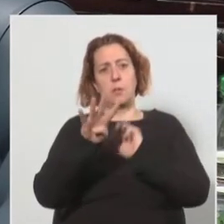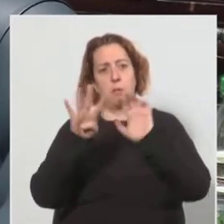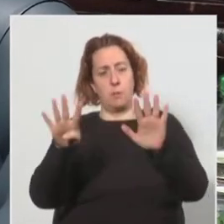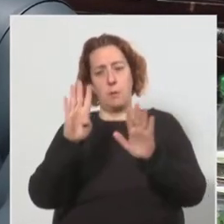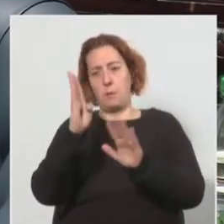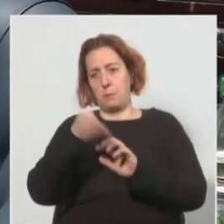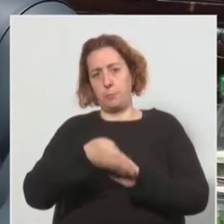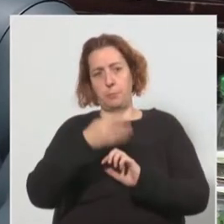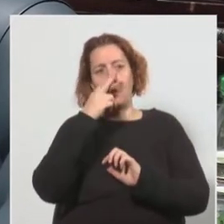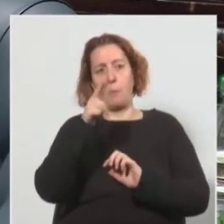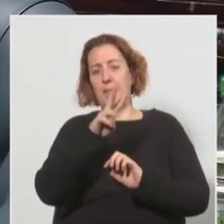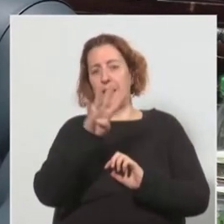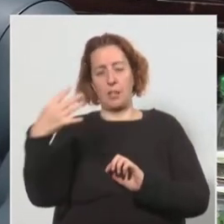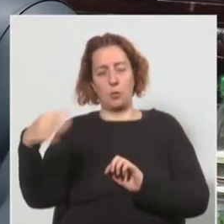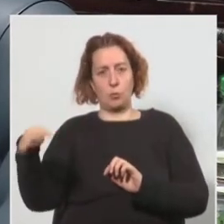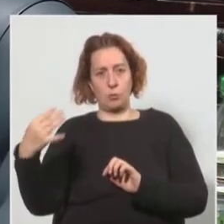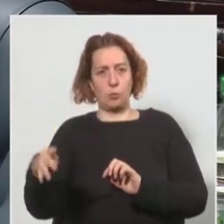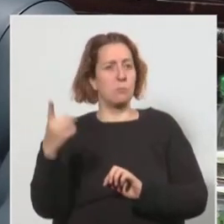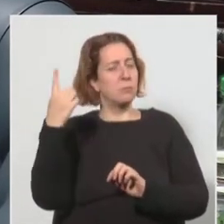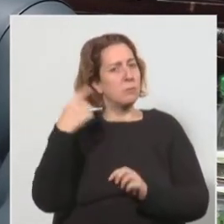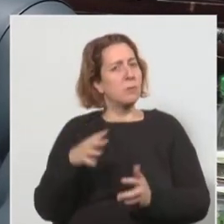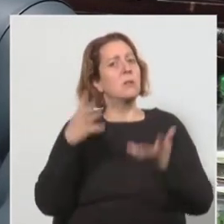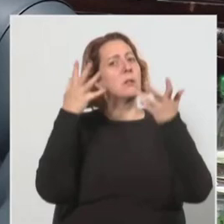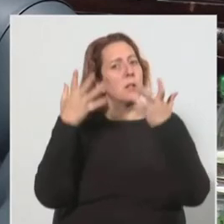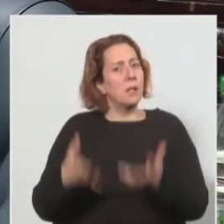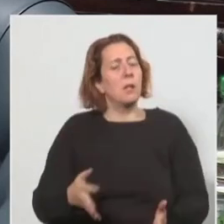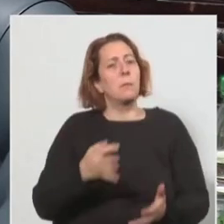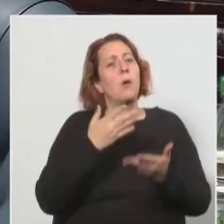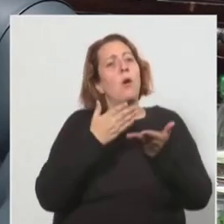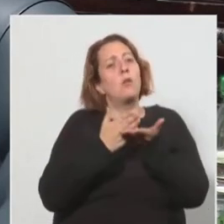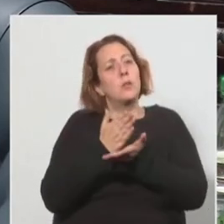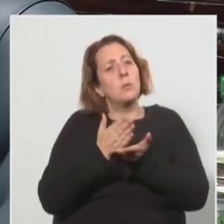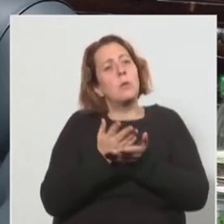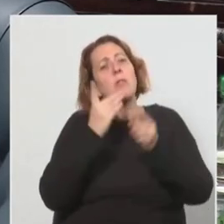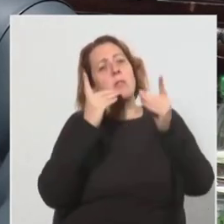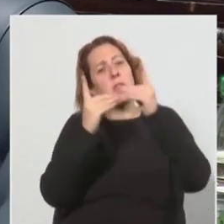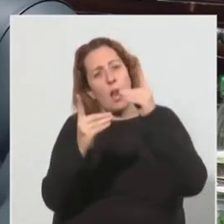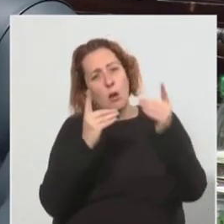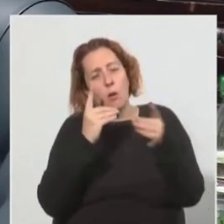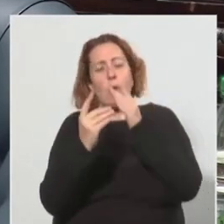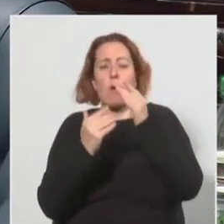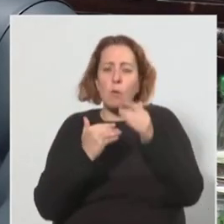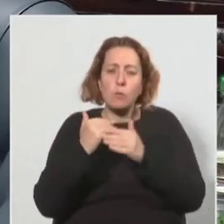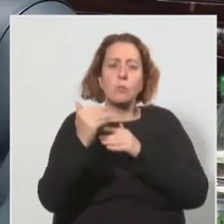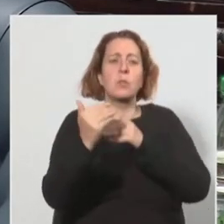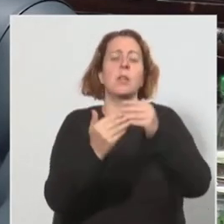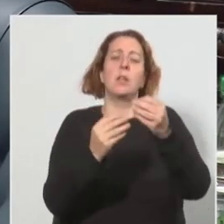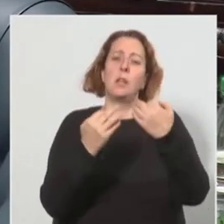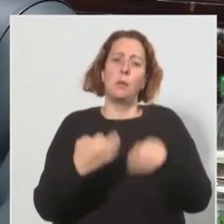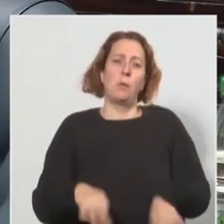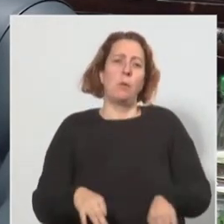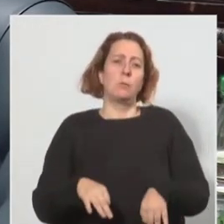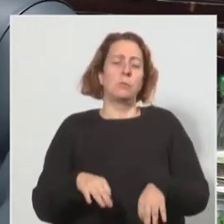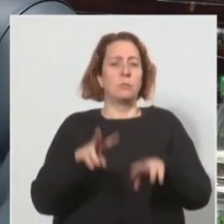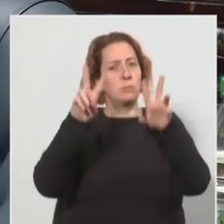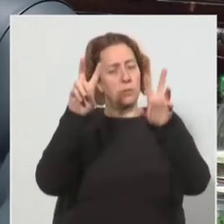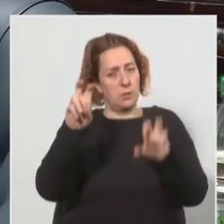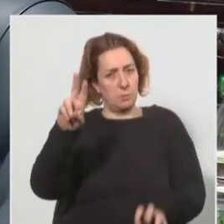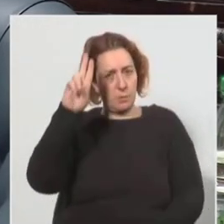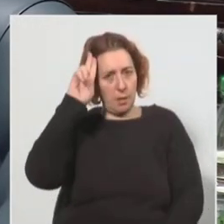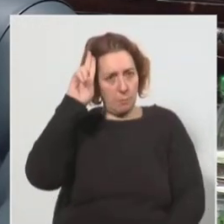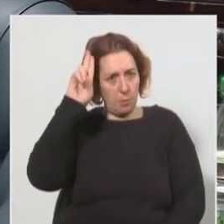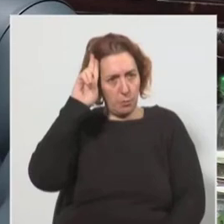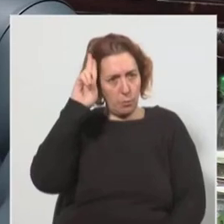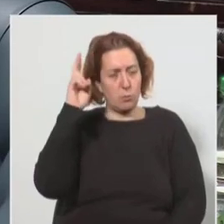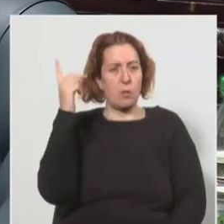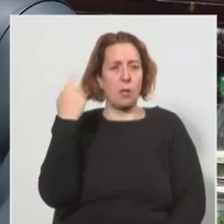2014, pero queremos contribuir con un diálogo constructivo y en tono respetuoso